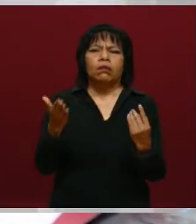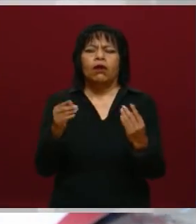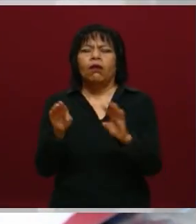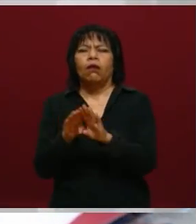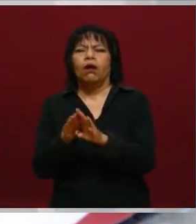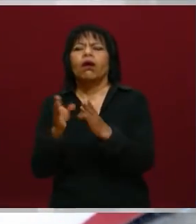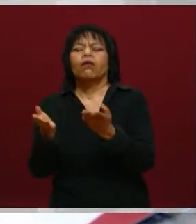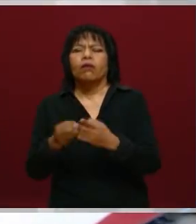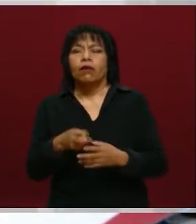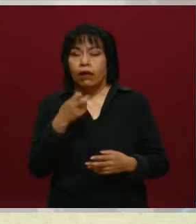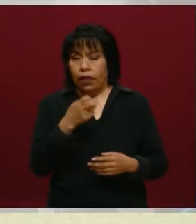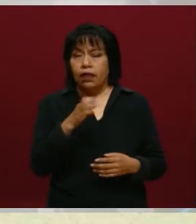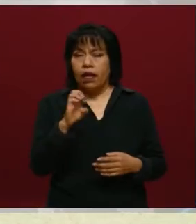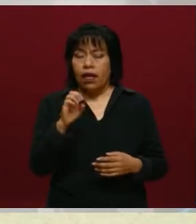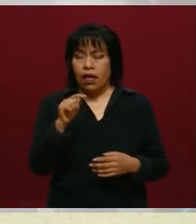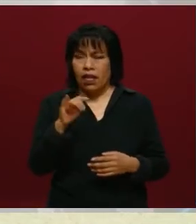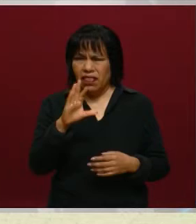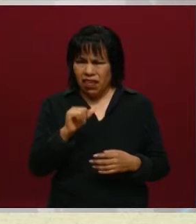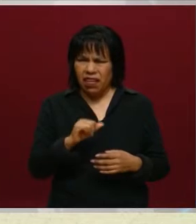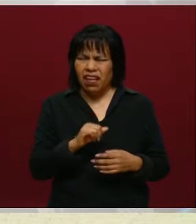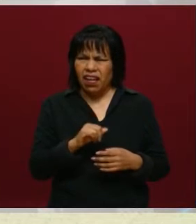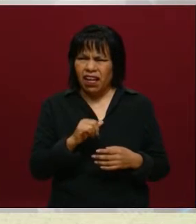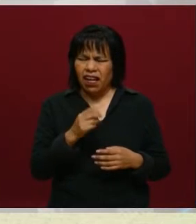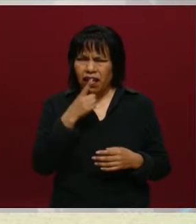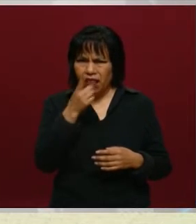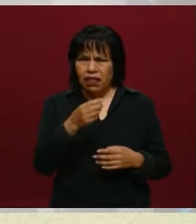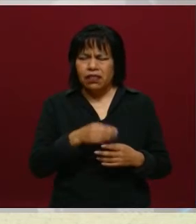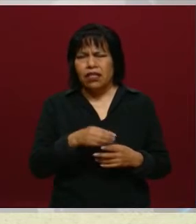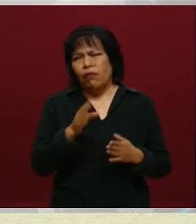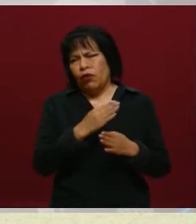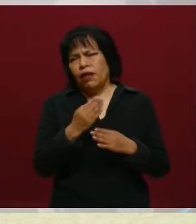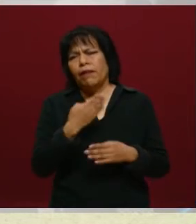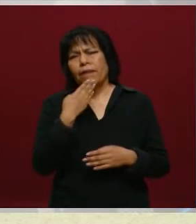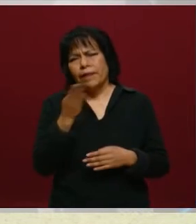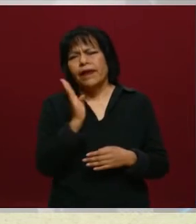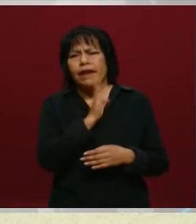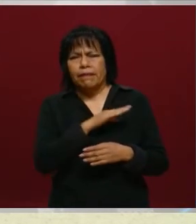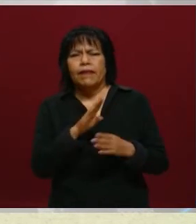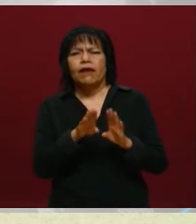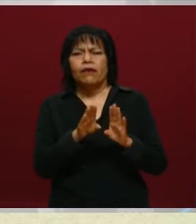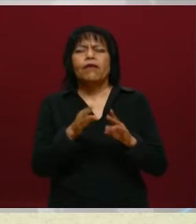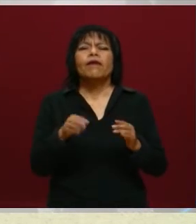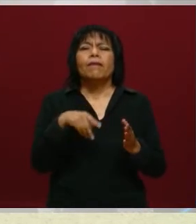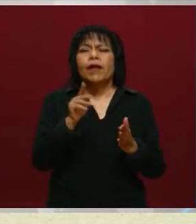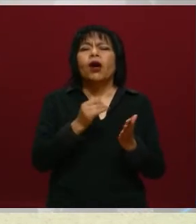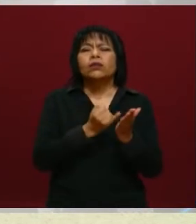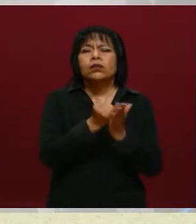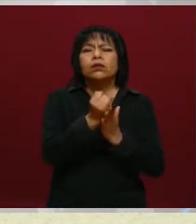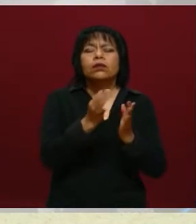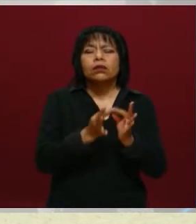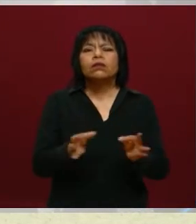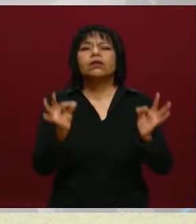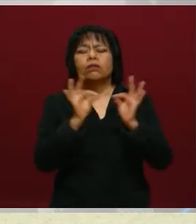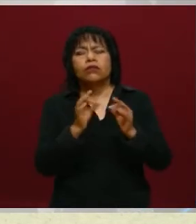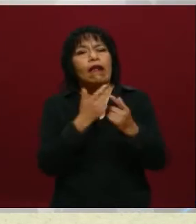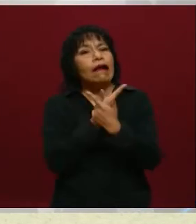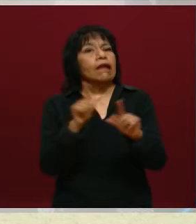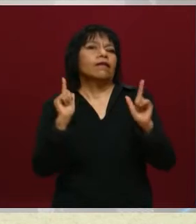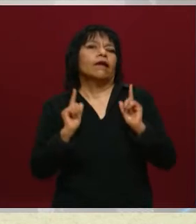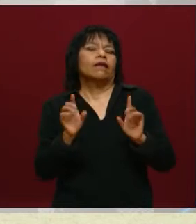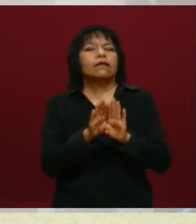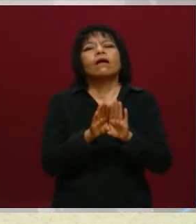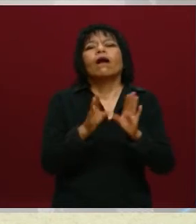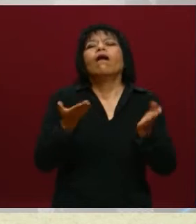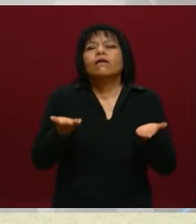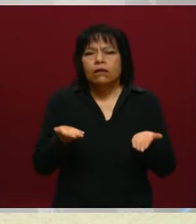justamente la ética propone no el claro porque finalmente el bien y el alma hasta ahí sigues pero la decisión es ya nuestra libertad de escoger qué